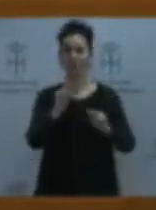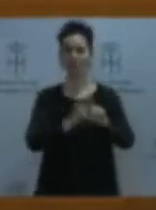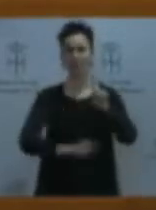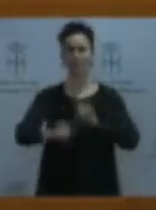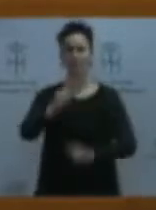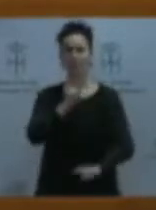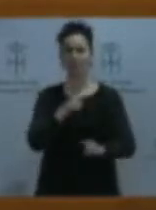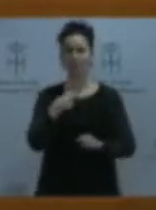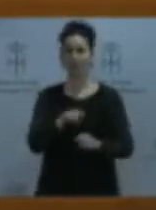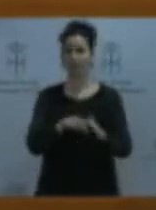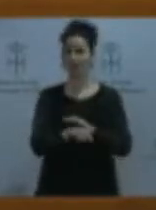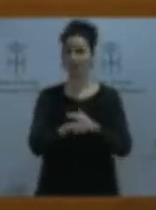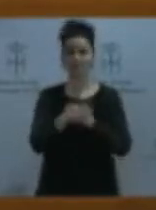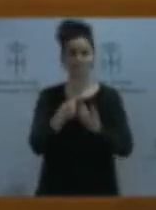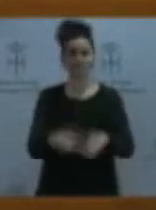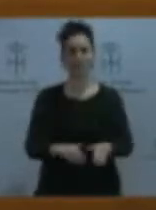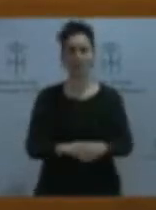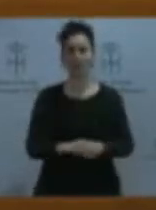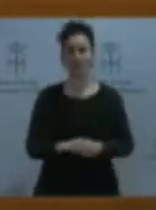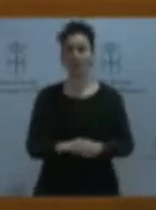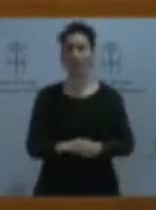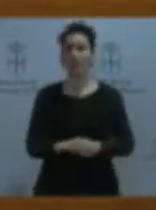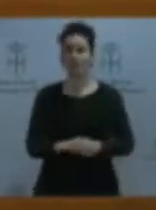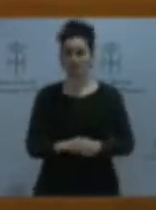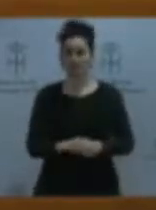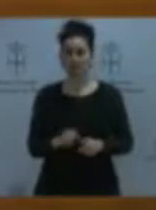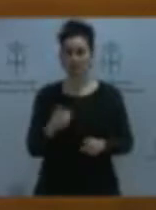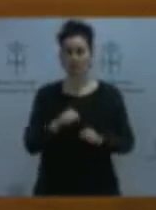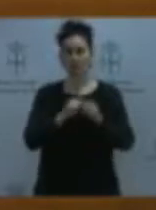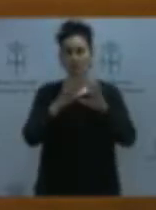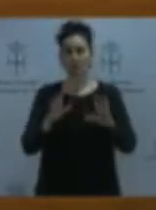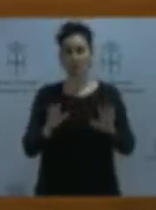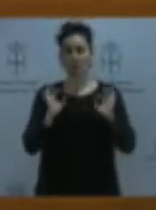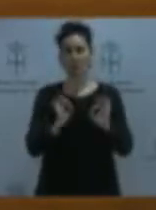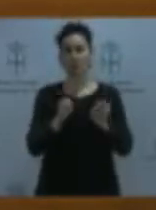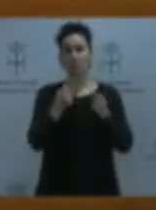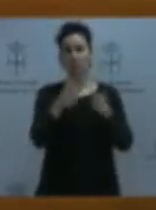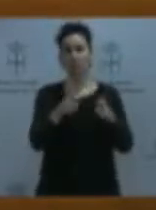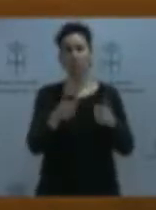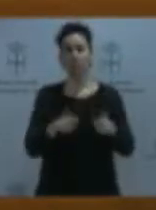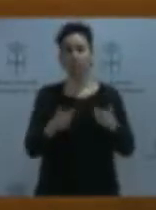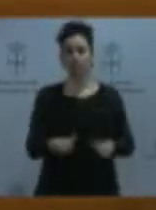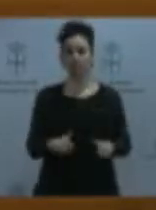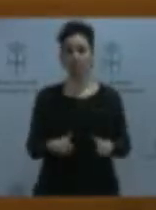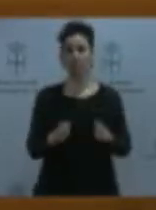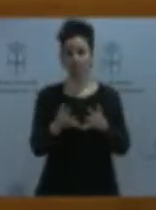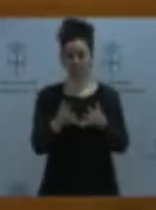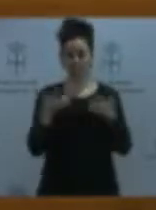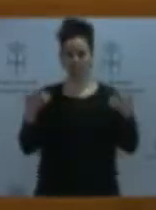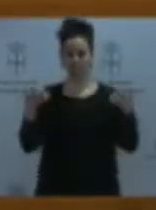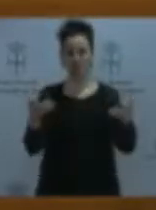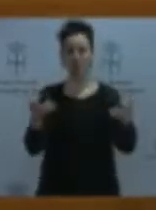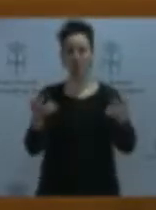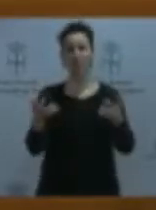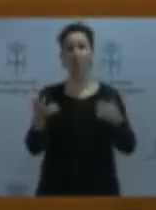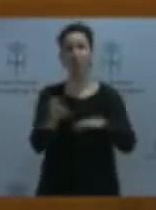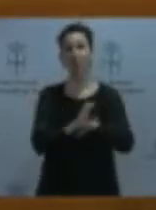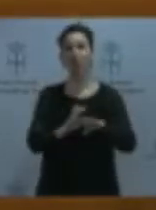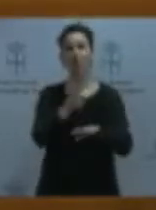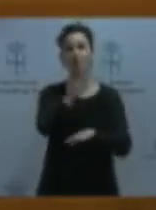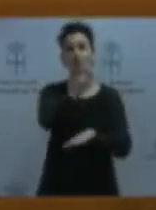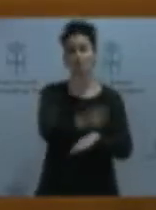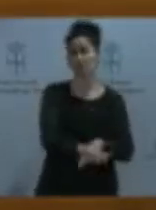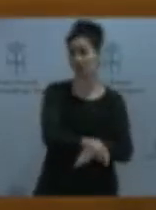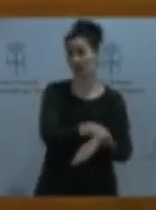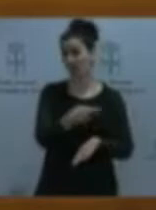claro que el párrafo que leyó el consejero de Presidencia iba seguido de otro que indicaba lo siguiente,